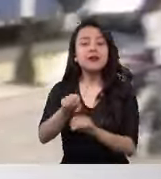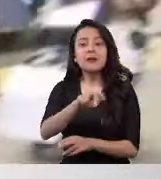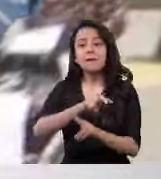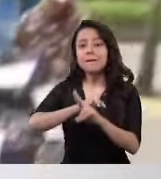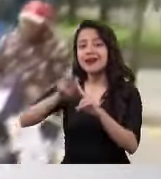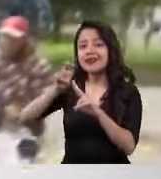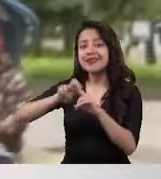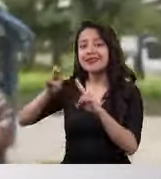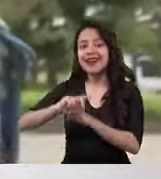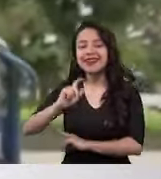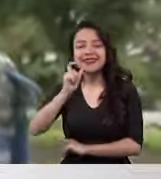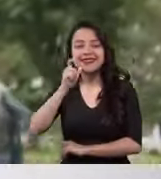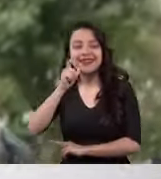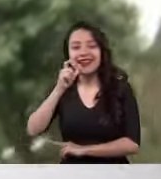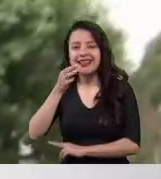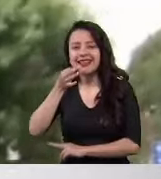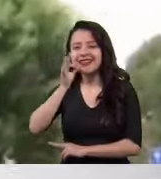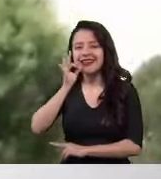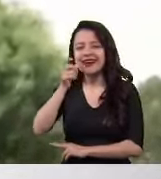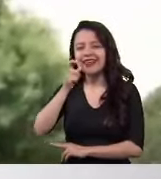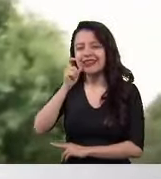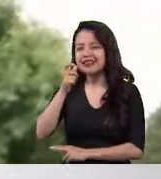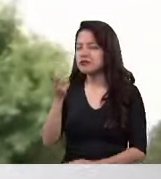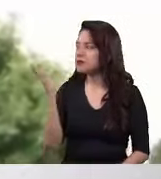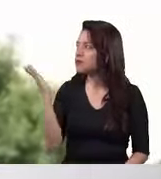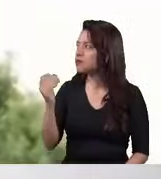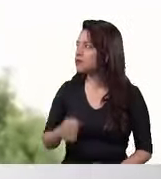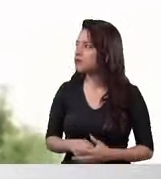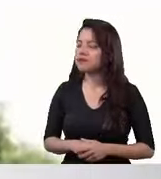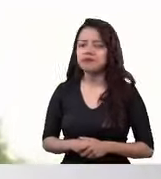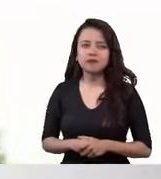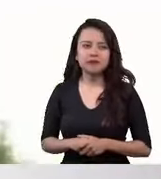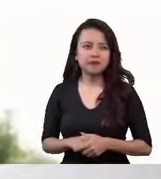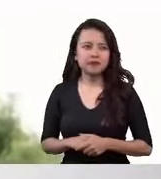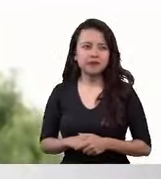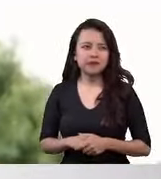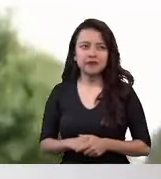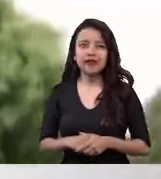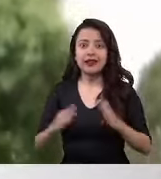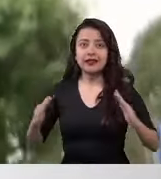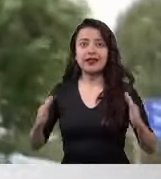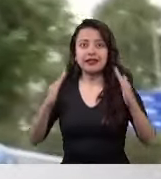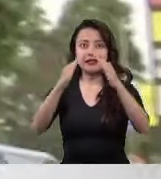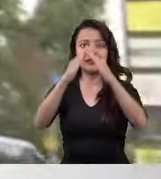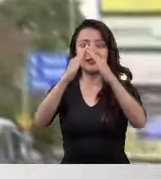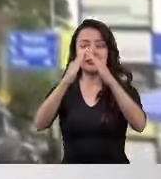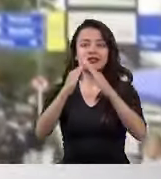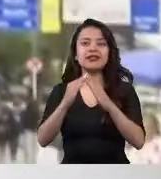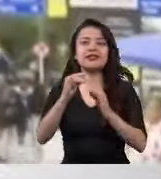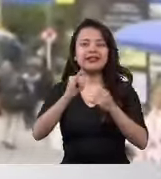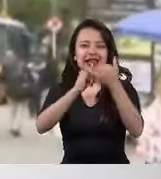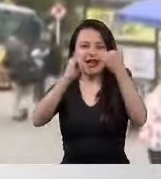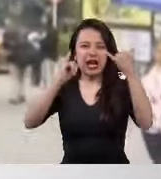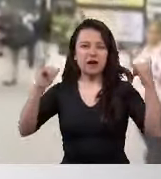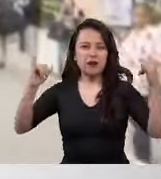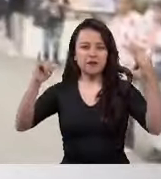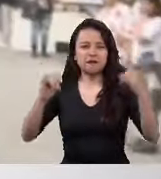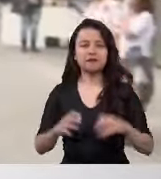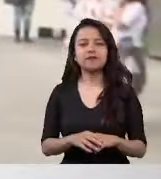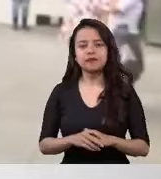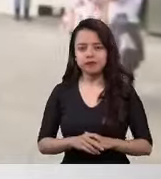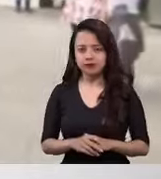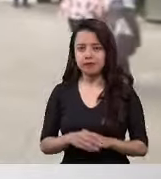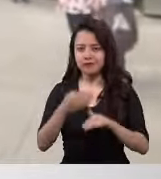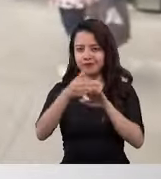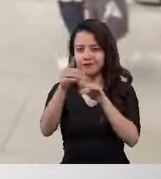de Caldas, en una zona emblemática. Esta es la Torre del Cable. Ya les vamos a contar mucho más detalles acerca